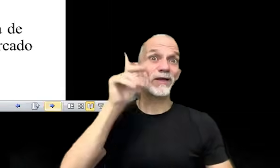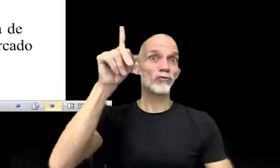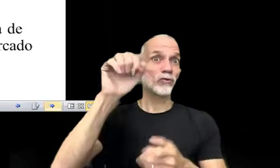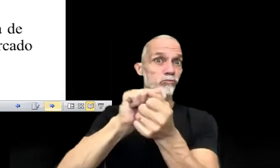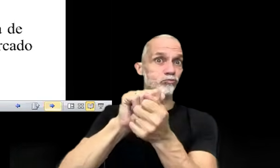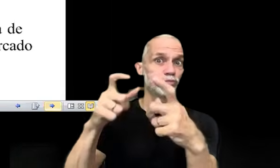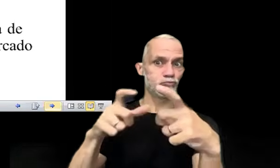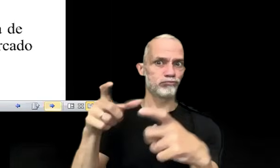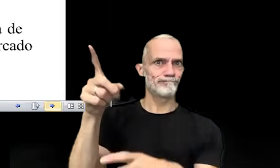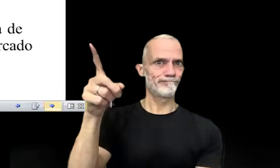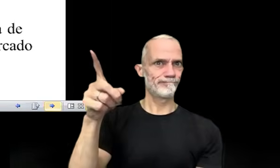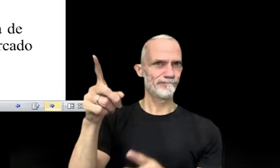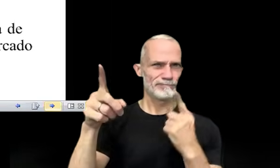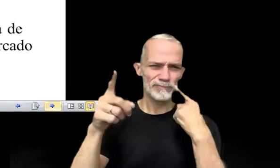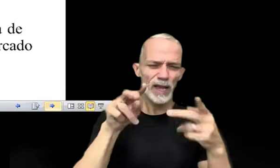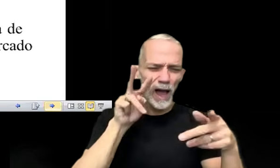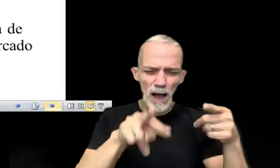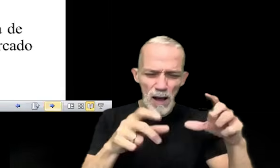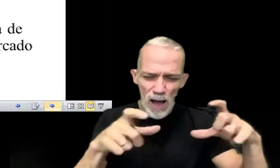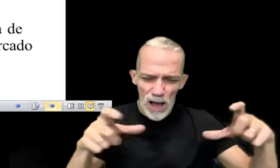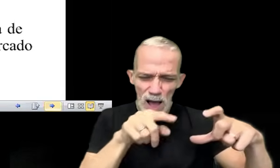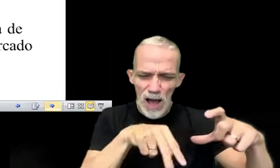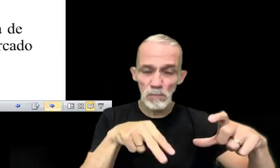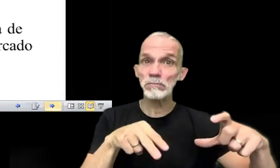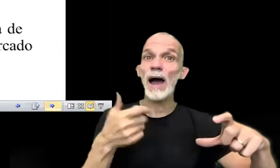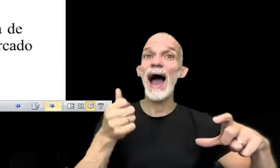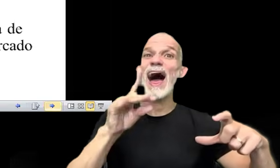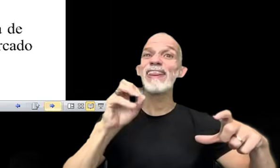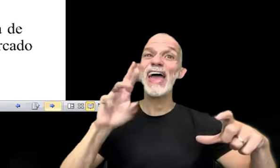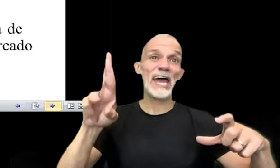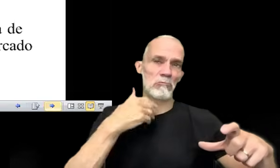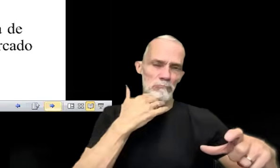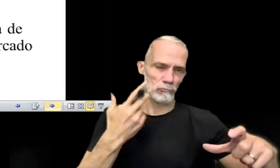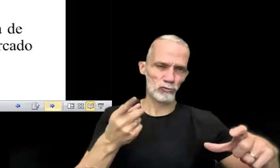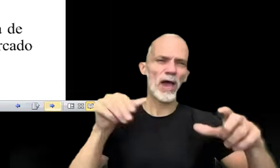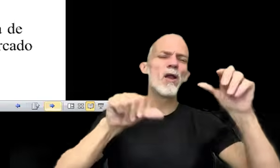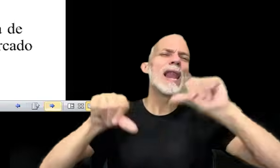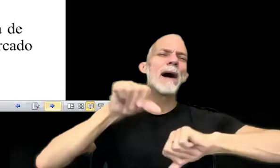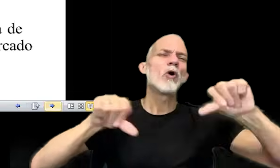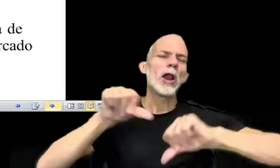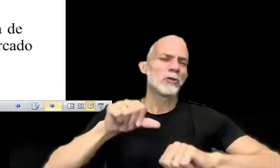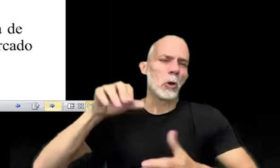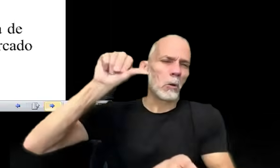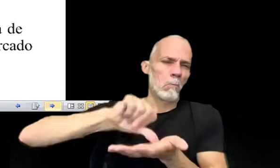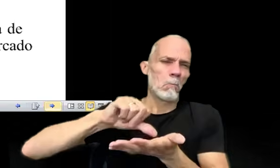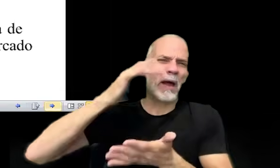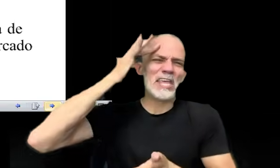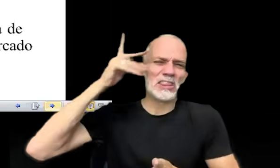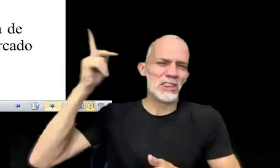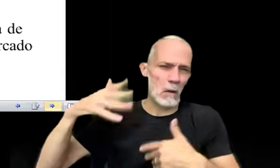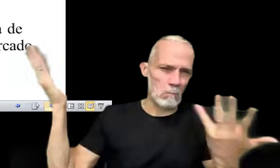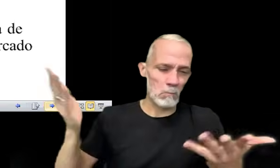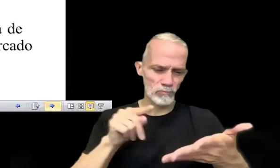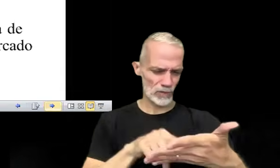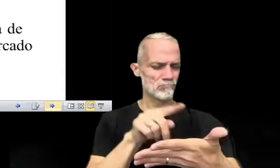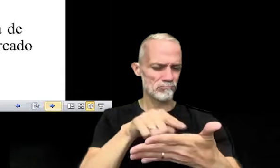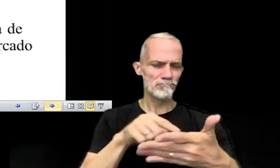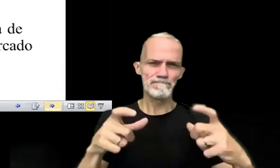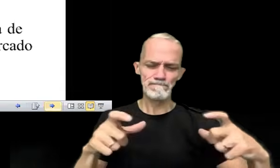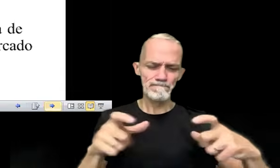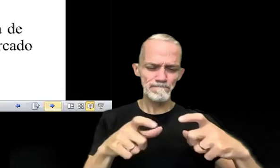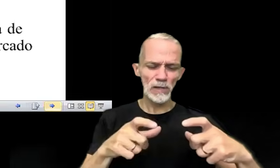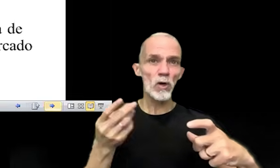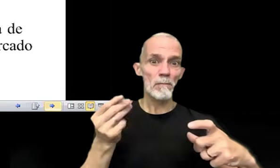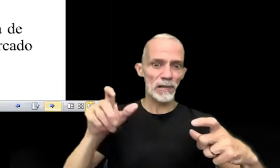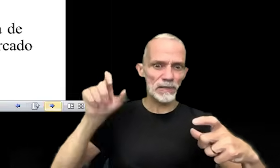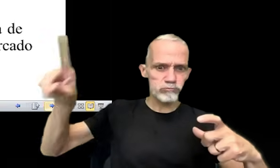Pero hay que tener cuidado y hay que mirarlo bien, porque también puede haber un ADR, no sé, de un laboratorio situado en India. El